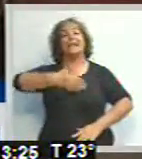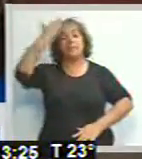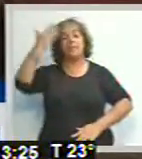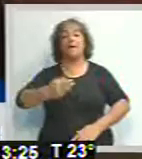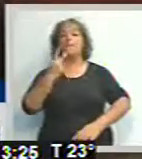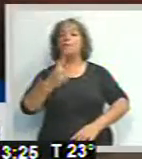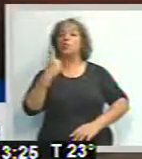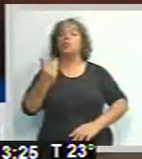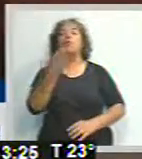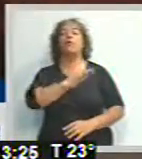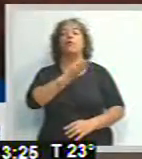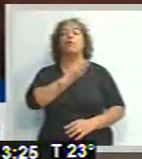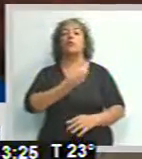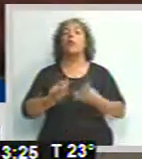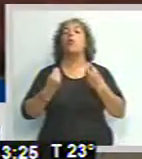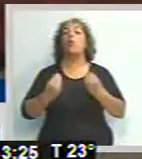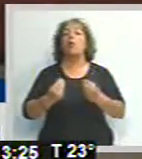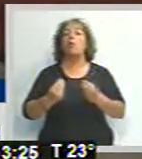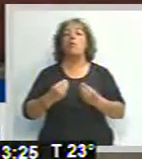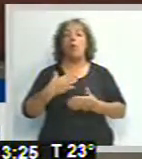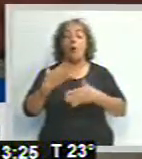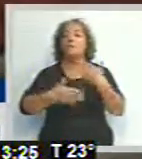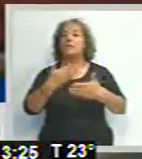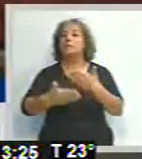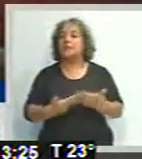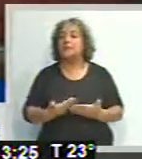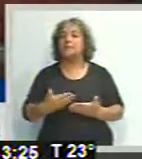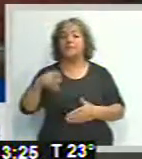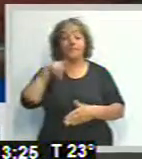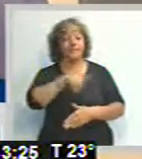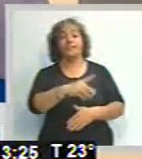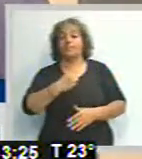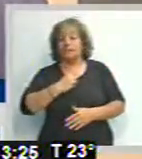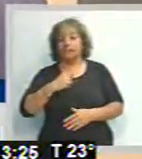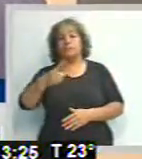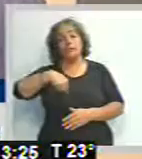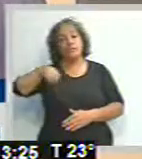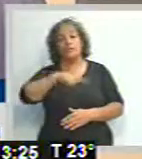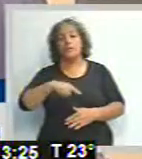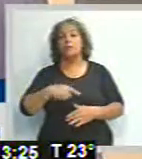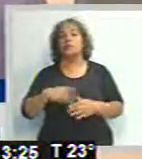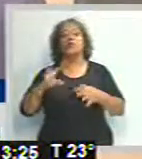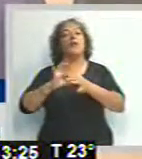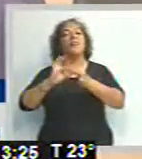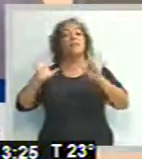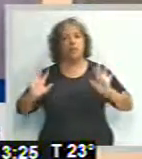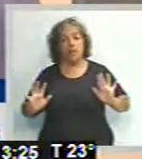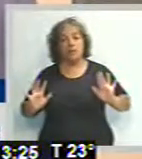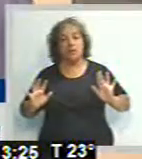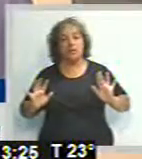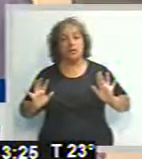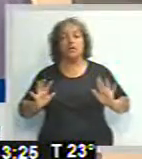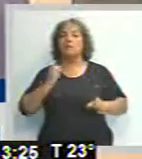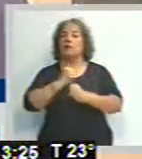febrero cuáles son las medidas que vamos a adoptar. Nosotros en ese sentido actuamos en forma completamente democrática,